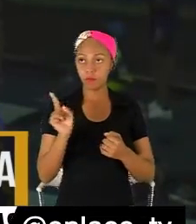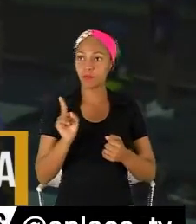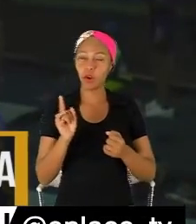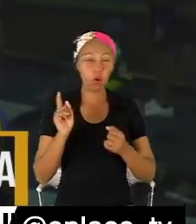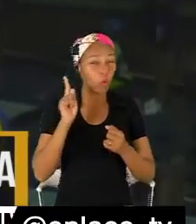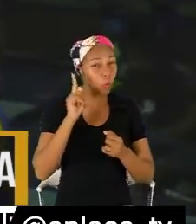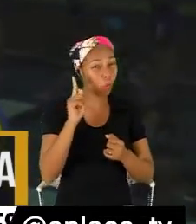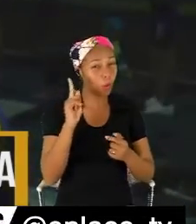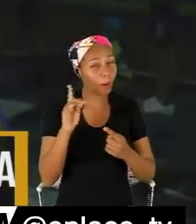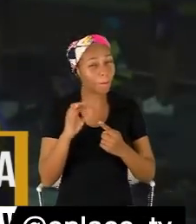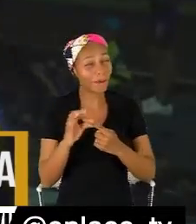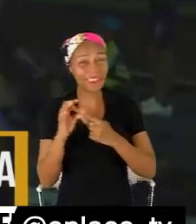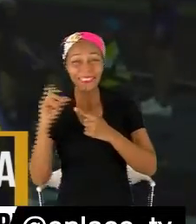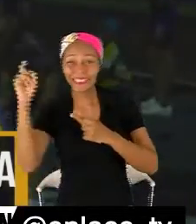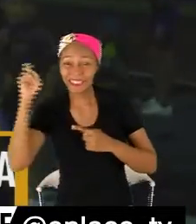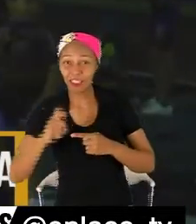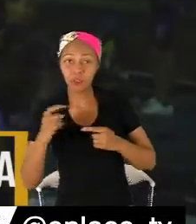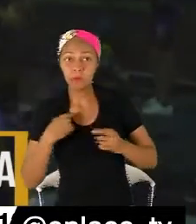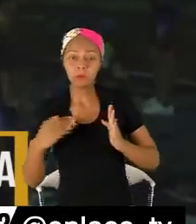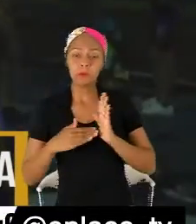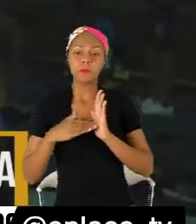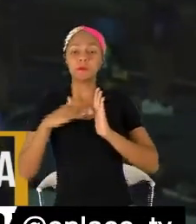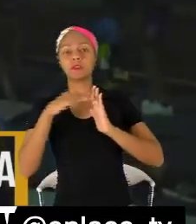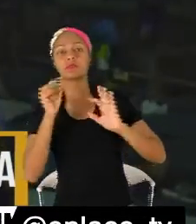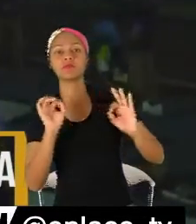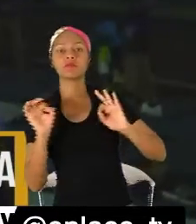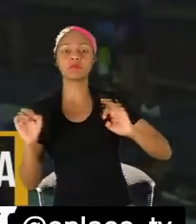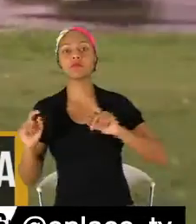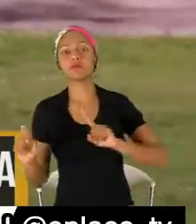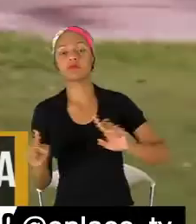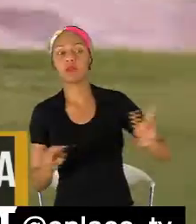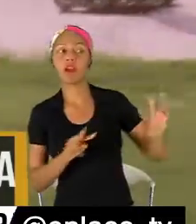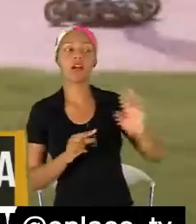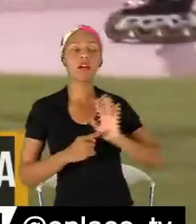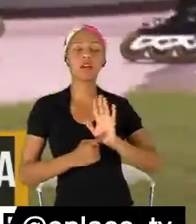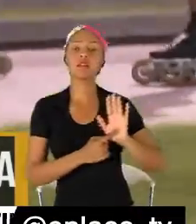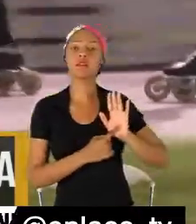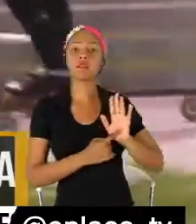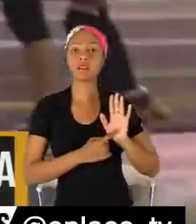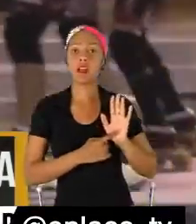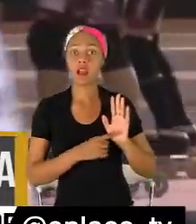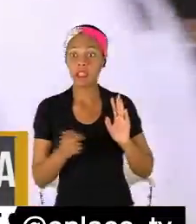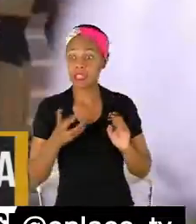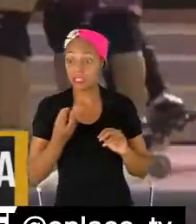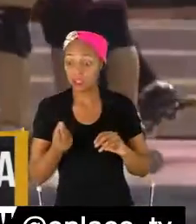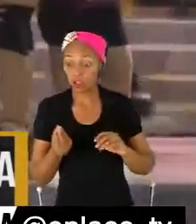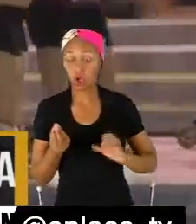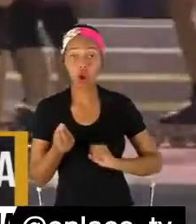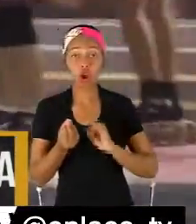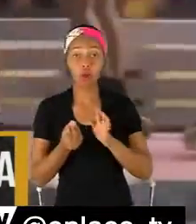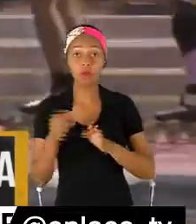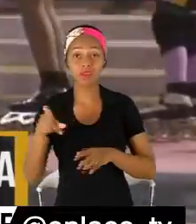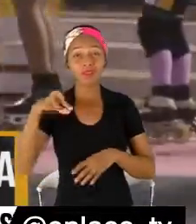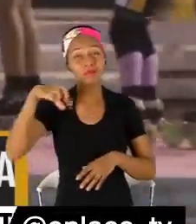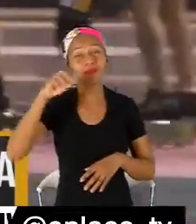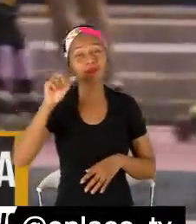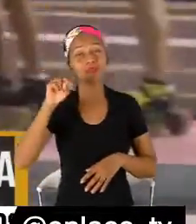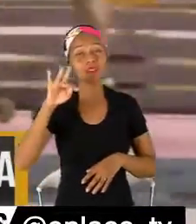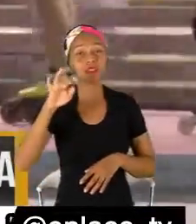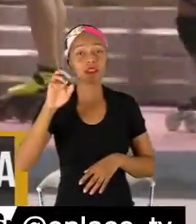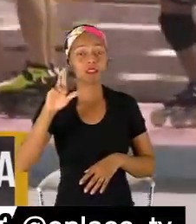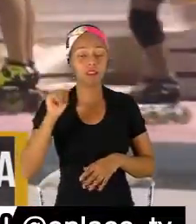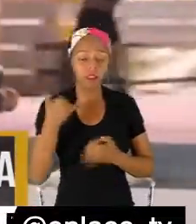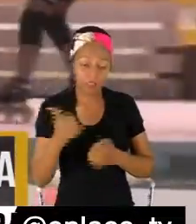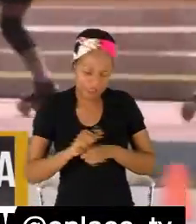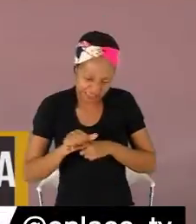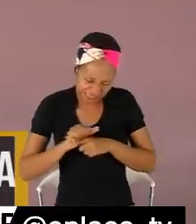tienen que estar en el mejor nivel y así traer medallas para Santander. Lo que viene para el Club Pantera es una intensa preparación para alistarse